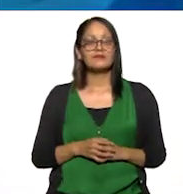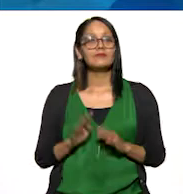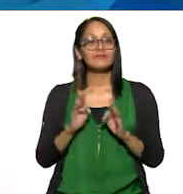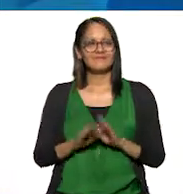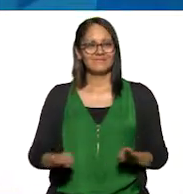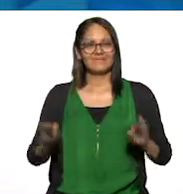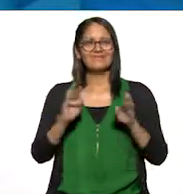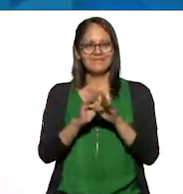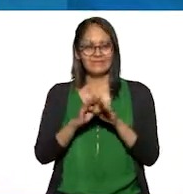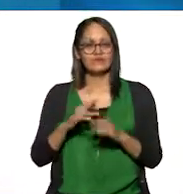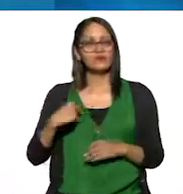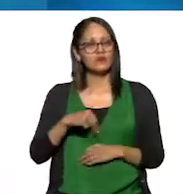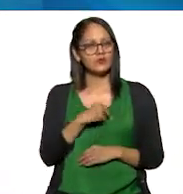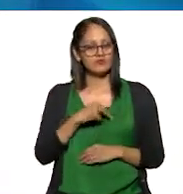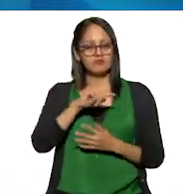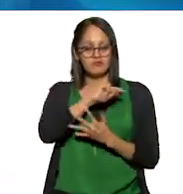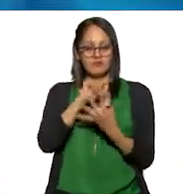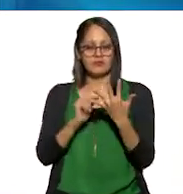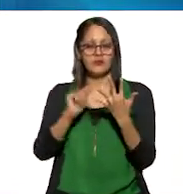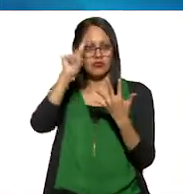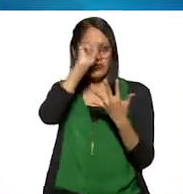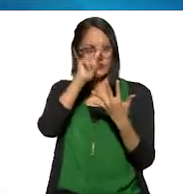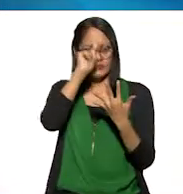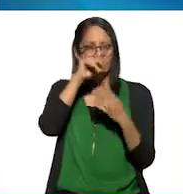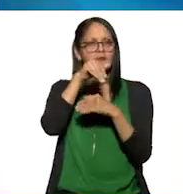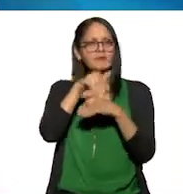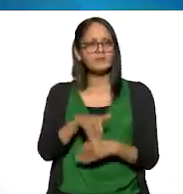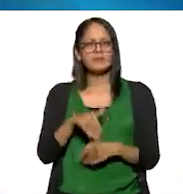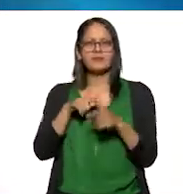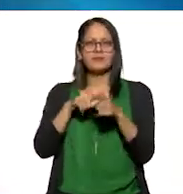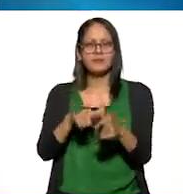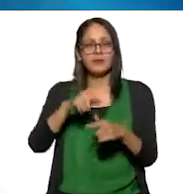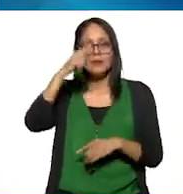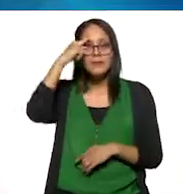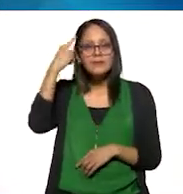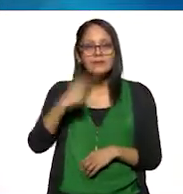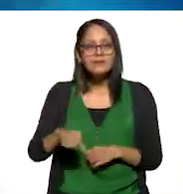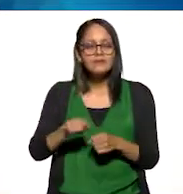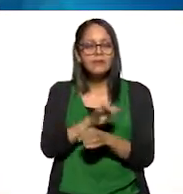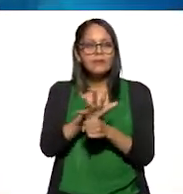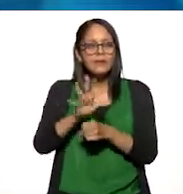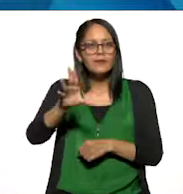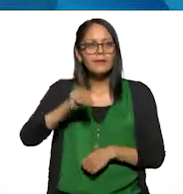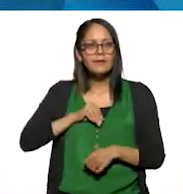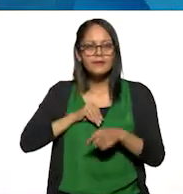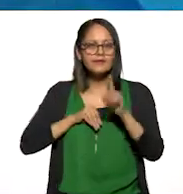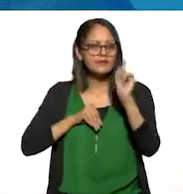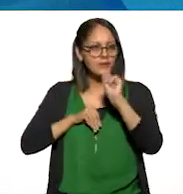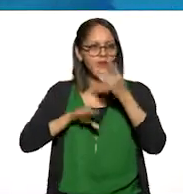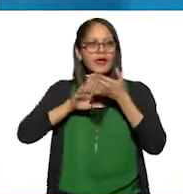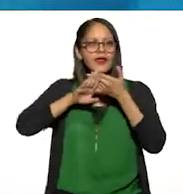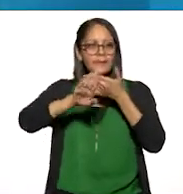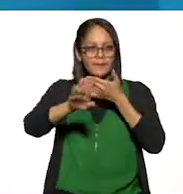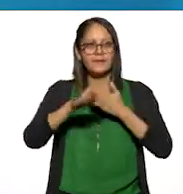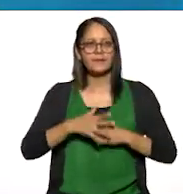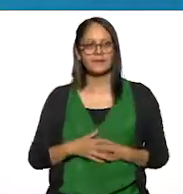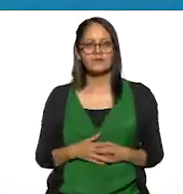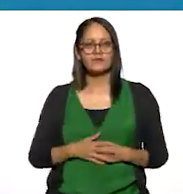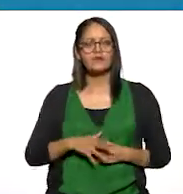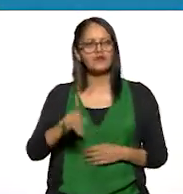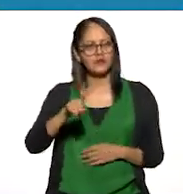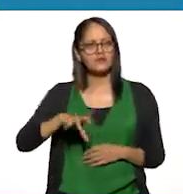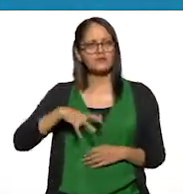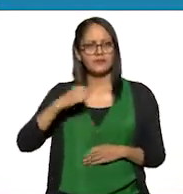Es muy importante continuar con las recomendaciones para evitar contagios de COVID. Trata de